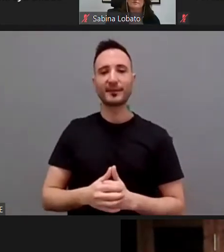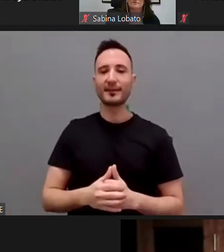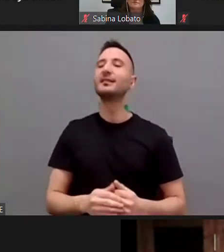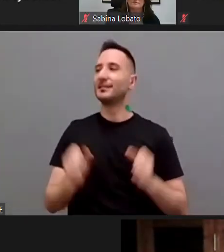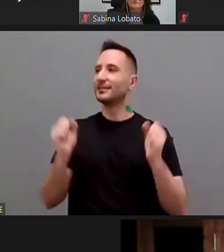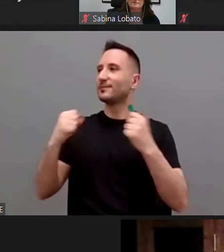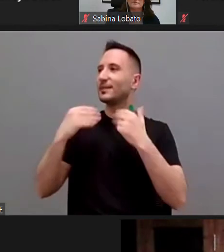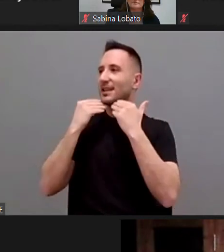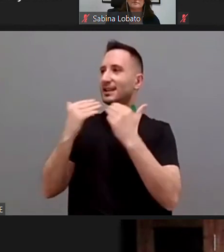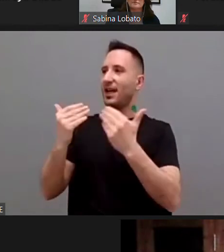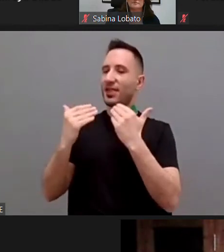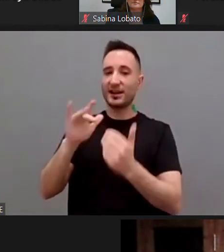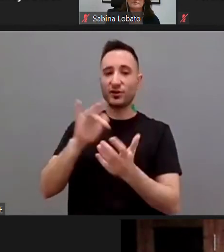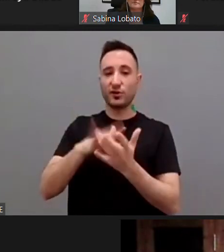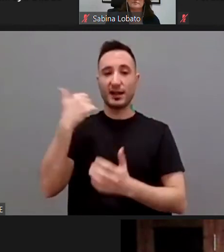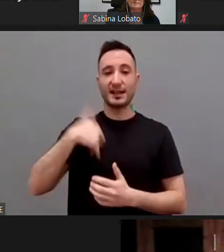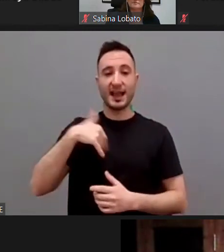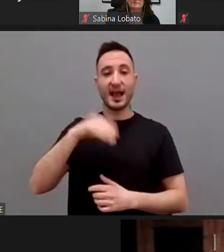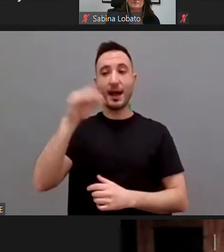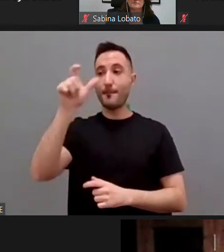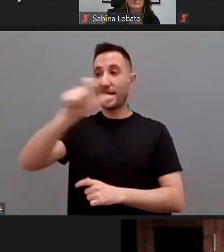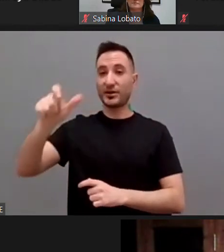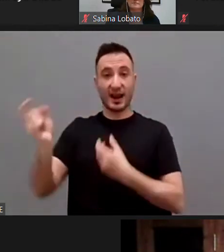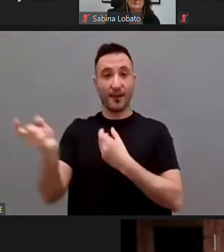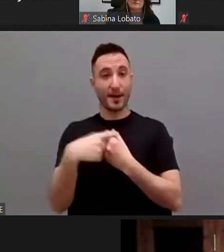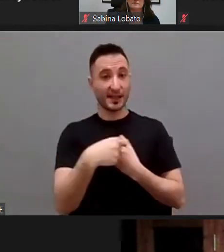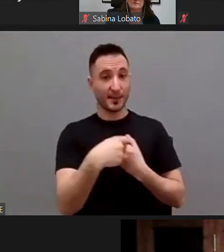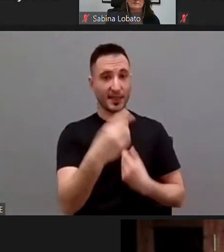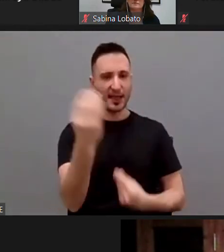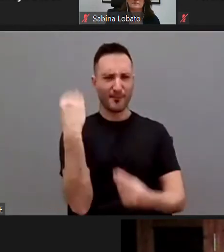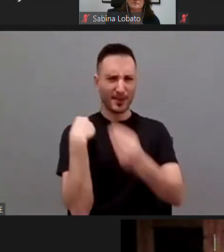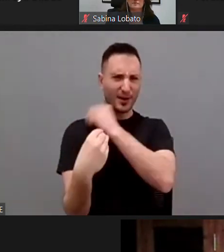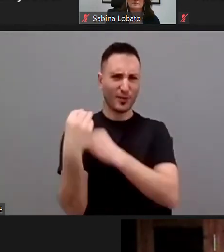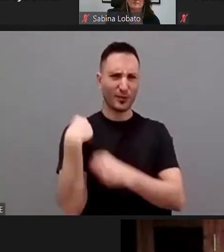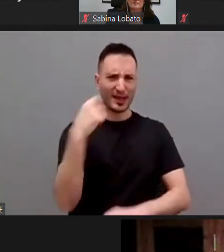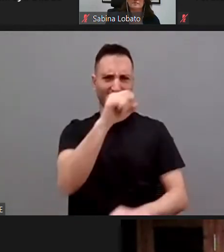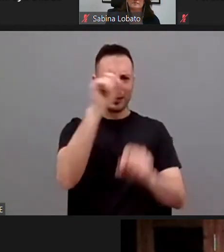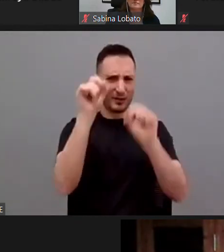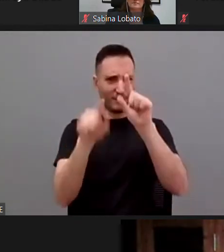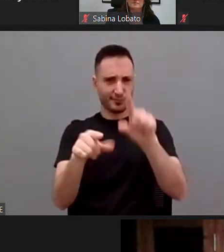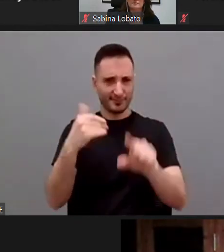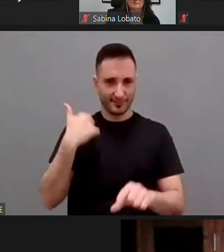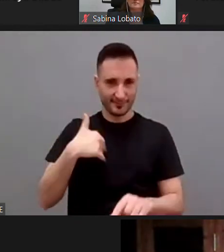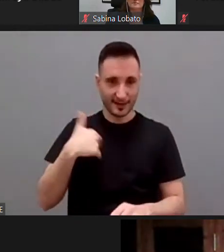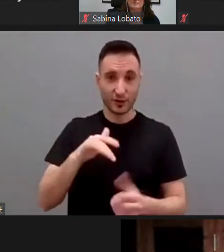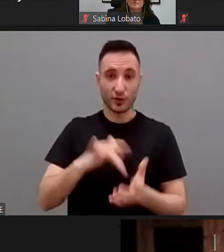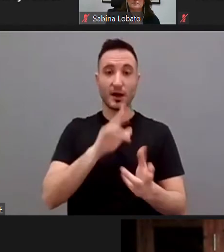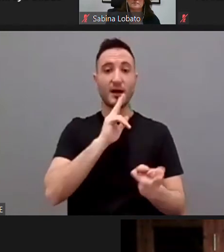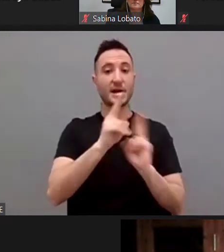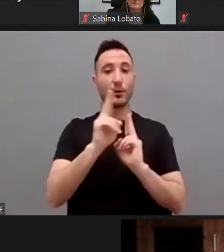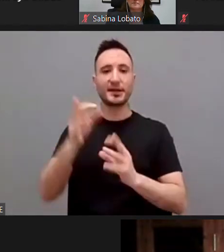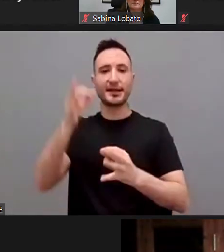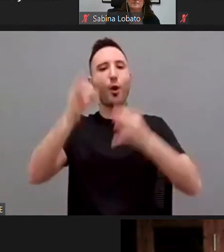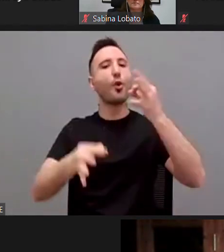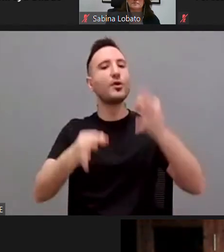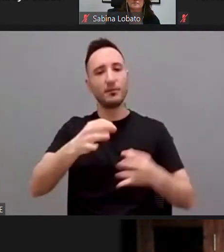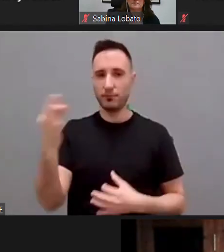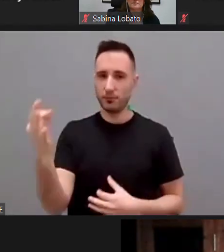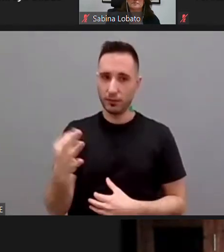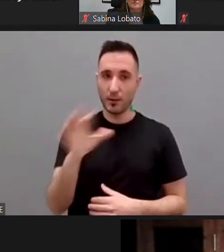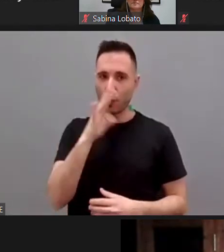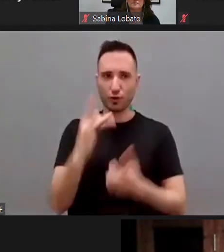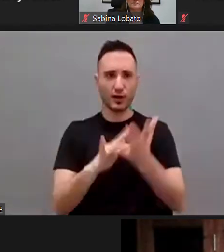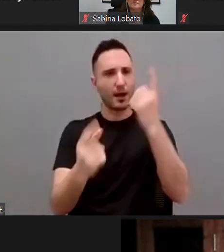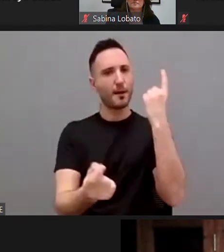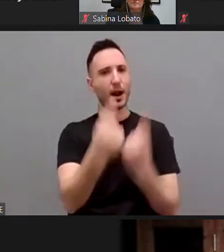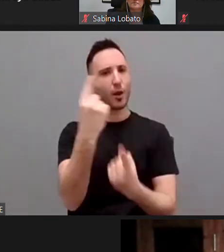entrando de nuestros invitados y que tenemos que dar una respuesta jurídica porque son algunas muy interesantes.